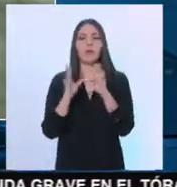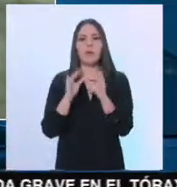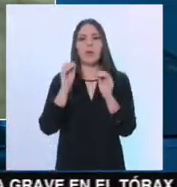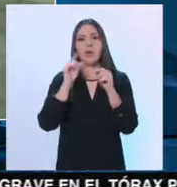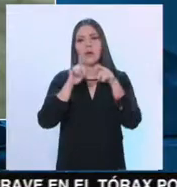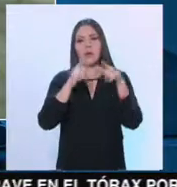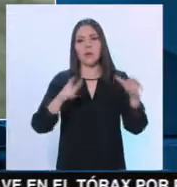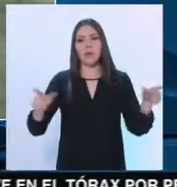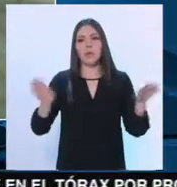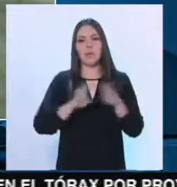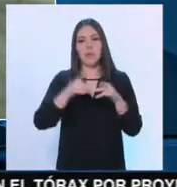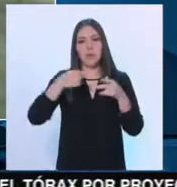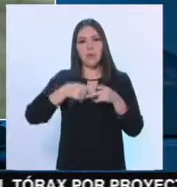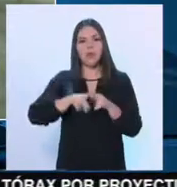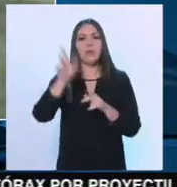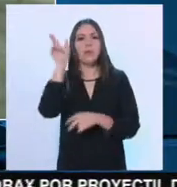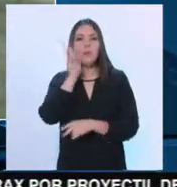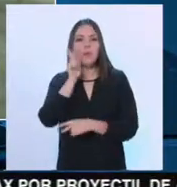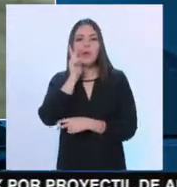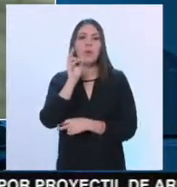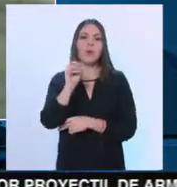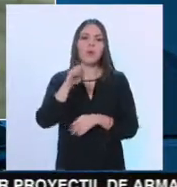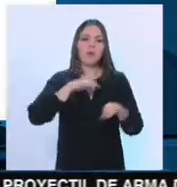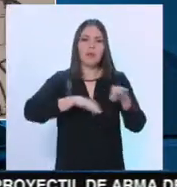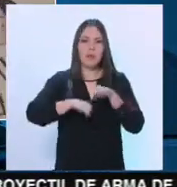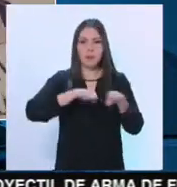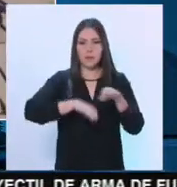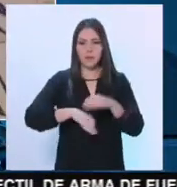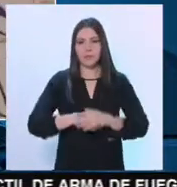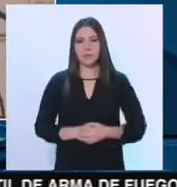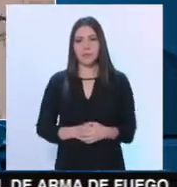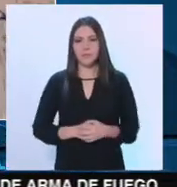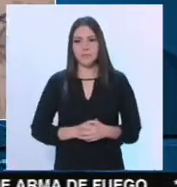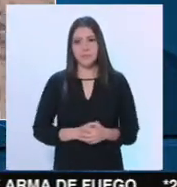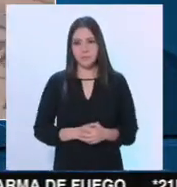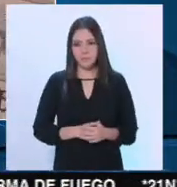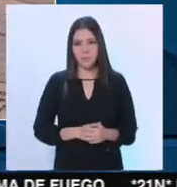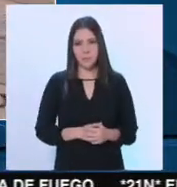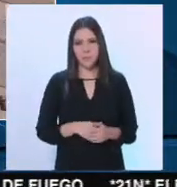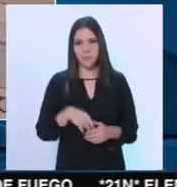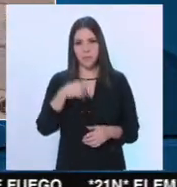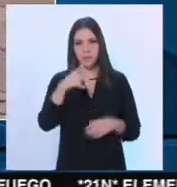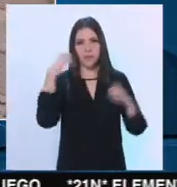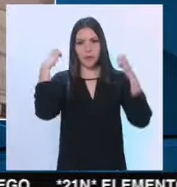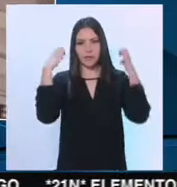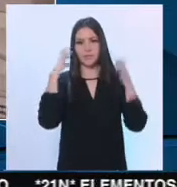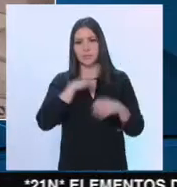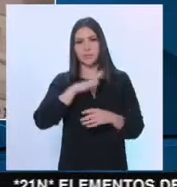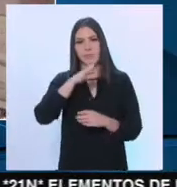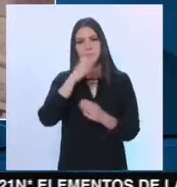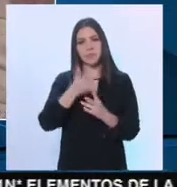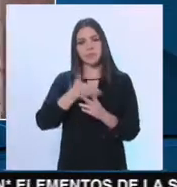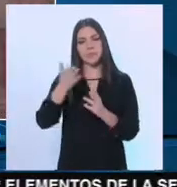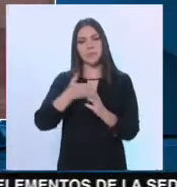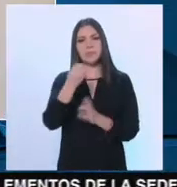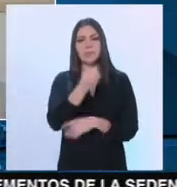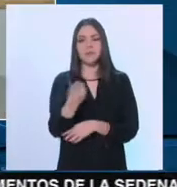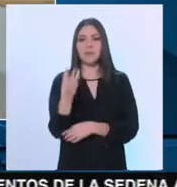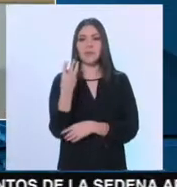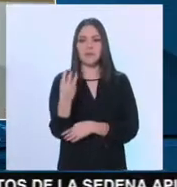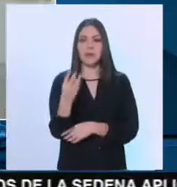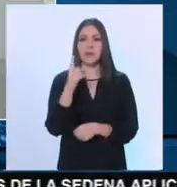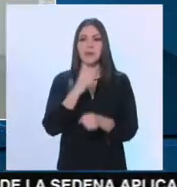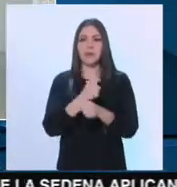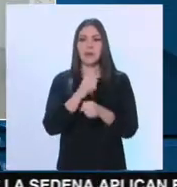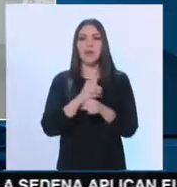de la experimentación y del trabajo también comunitario. La exposición está dividida en 3 grandes núcleos, que van desde la conformación